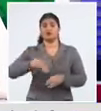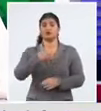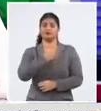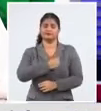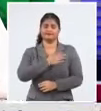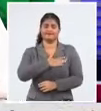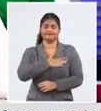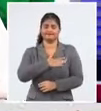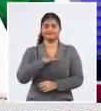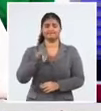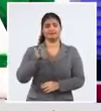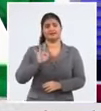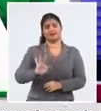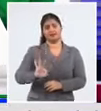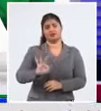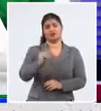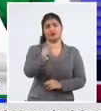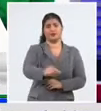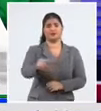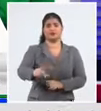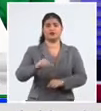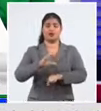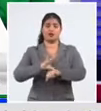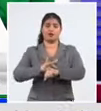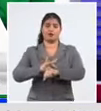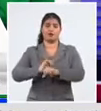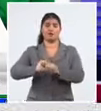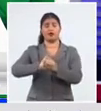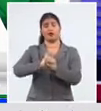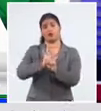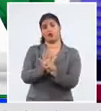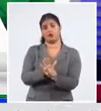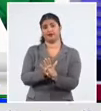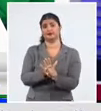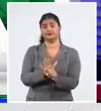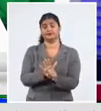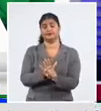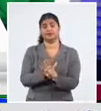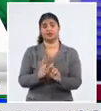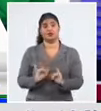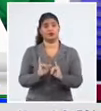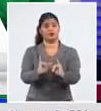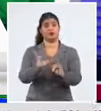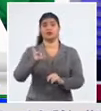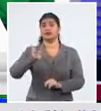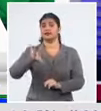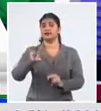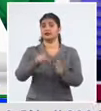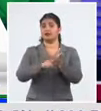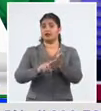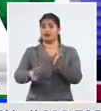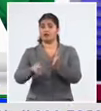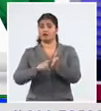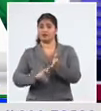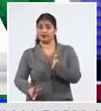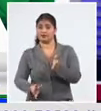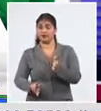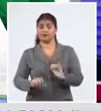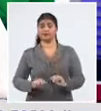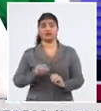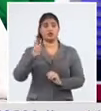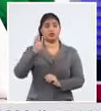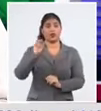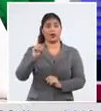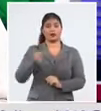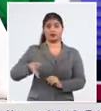con COVID-19 en nuestro país. De 15 provincias, 40 municipios. De la provincia de